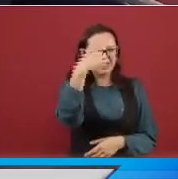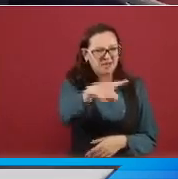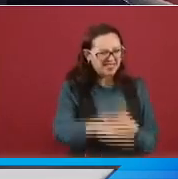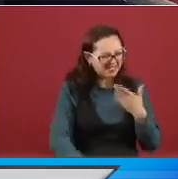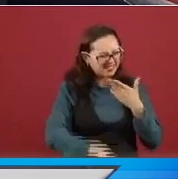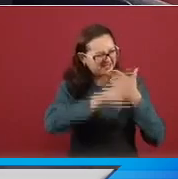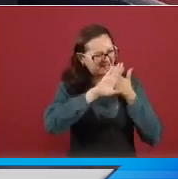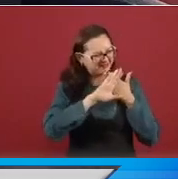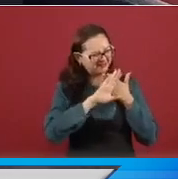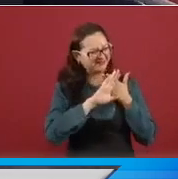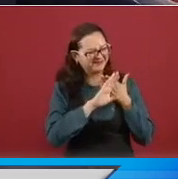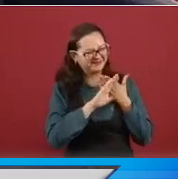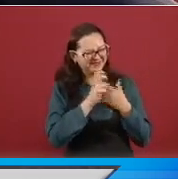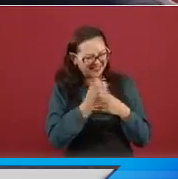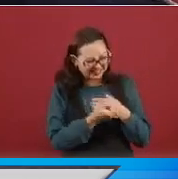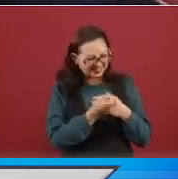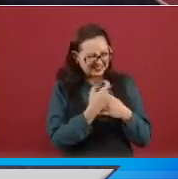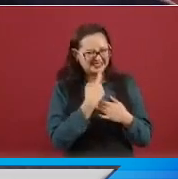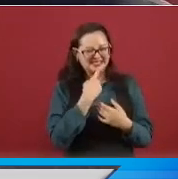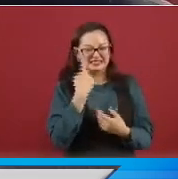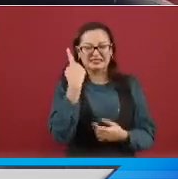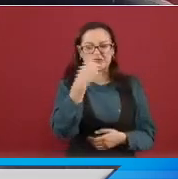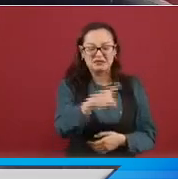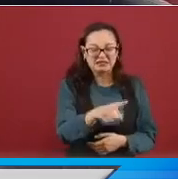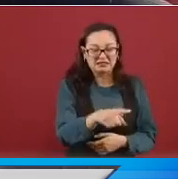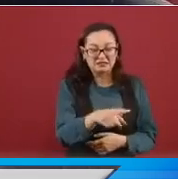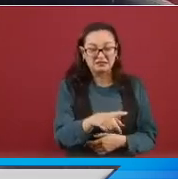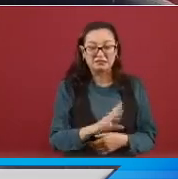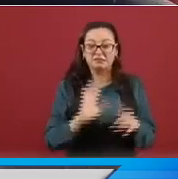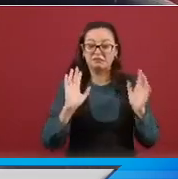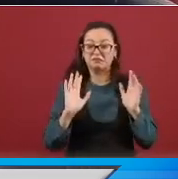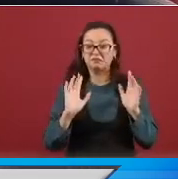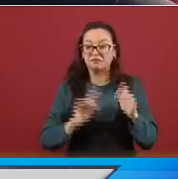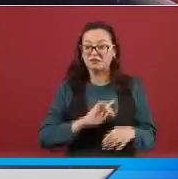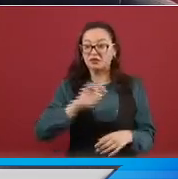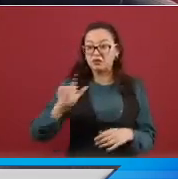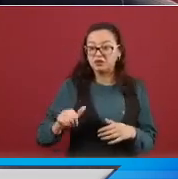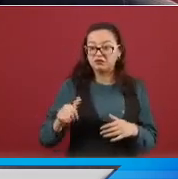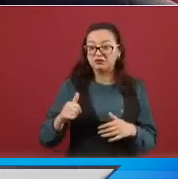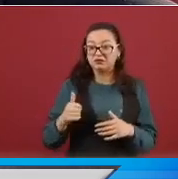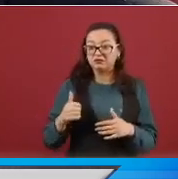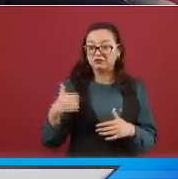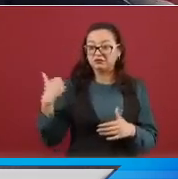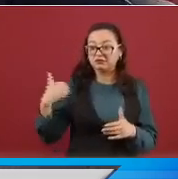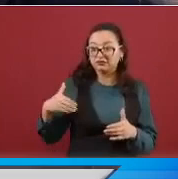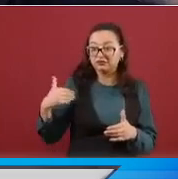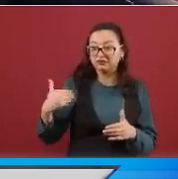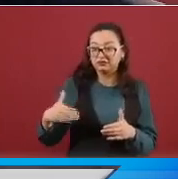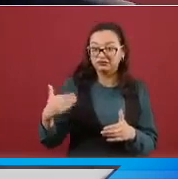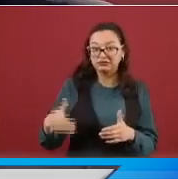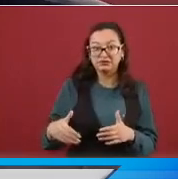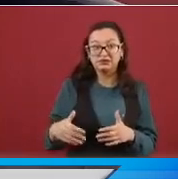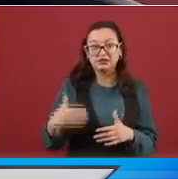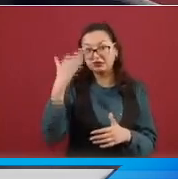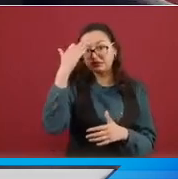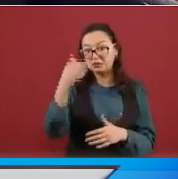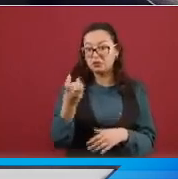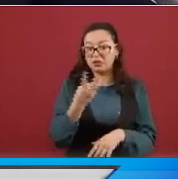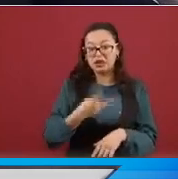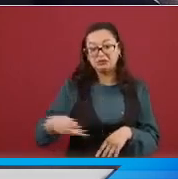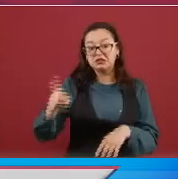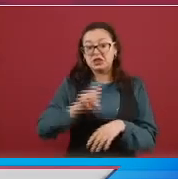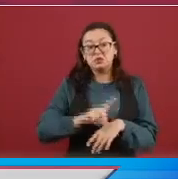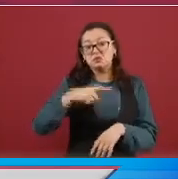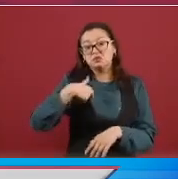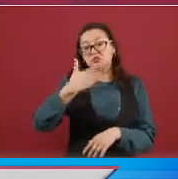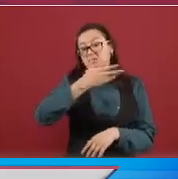Obrador, cuestión que es absurda y no es tomada en serio por la ciudadanía. El presidente señala que todas las denuncias de corrupción serán atendidas sin